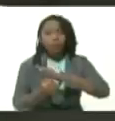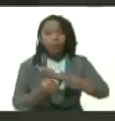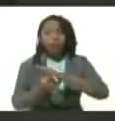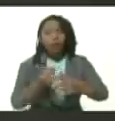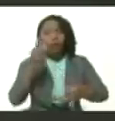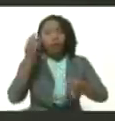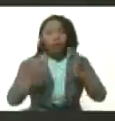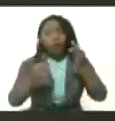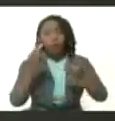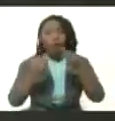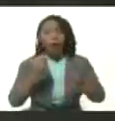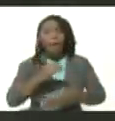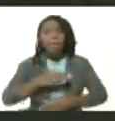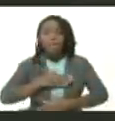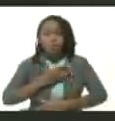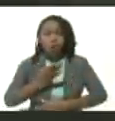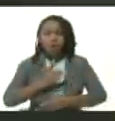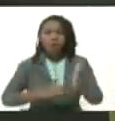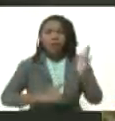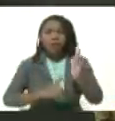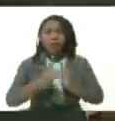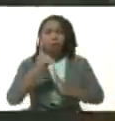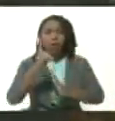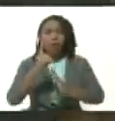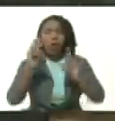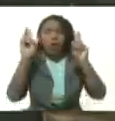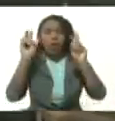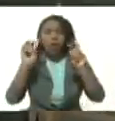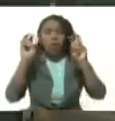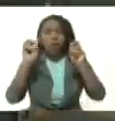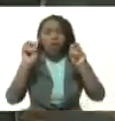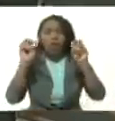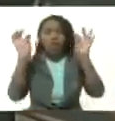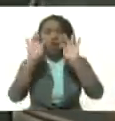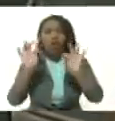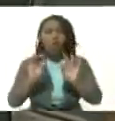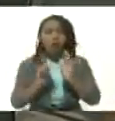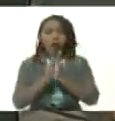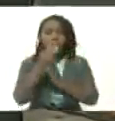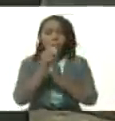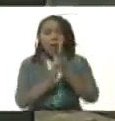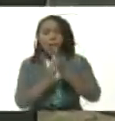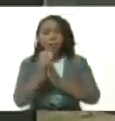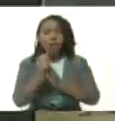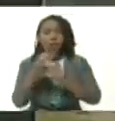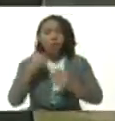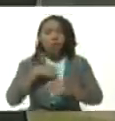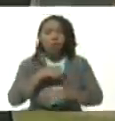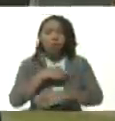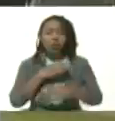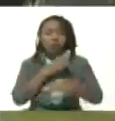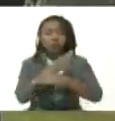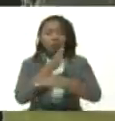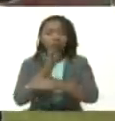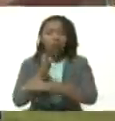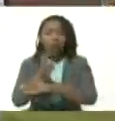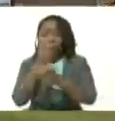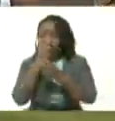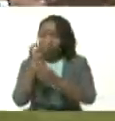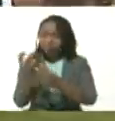que se pueda desarrollar las nuevas y nuevos emprendimientos. Hoy fuimos visitados como invitados de